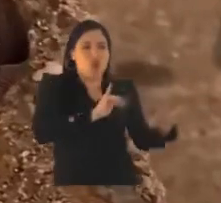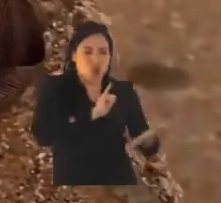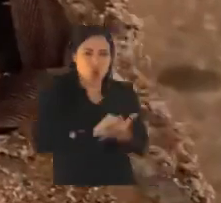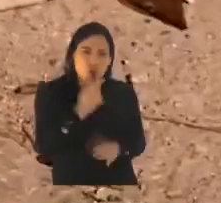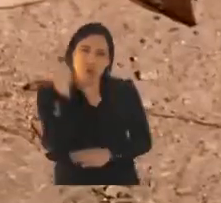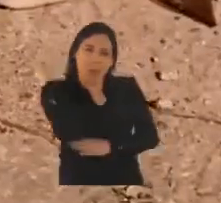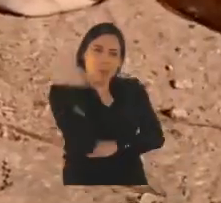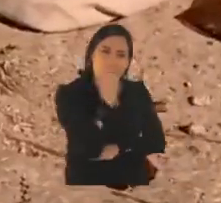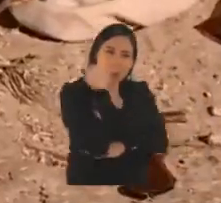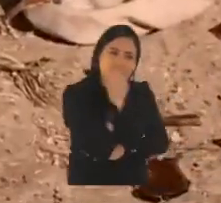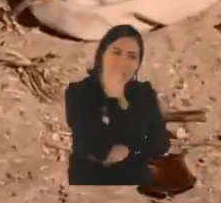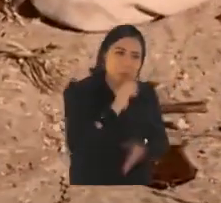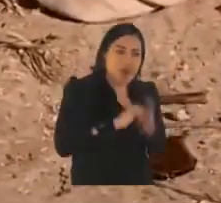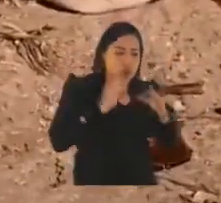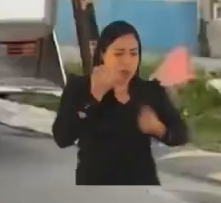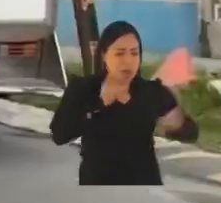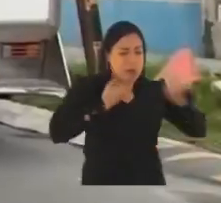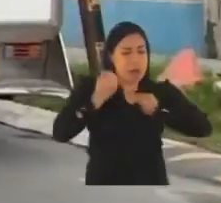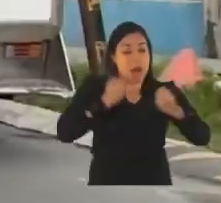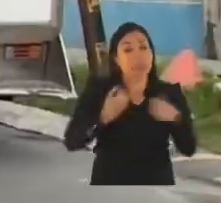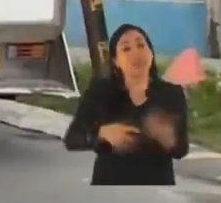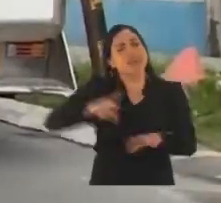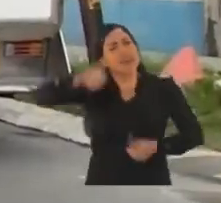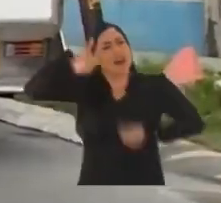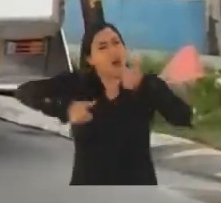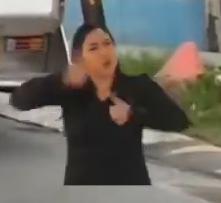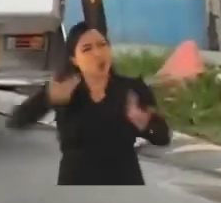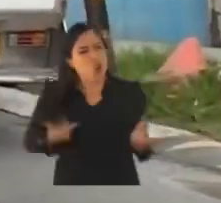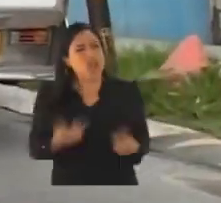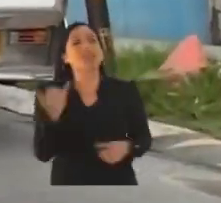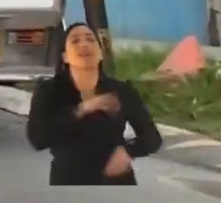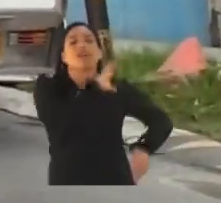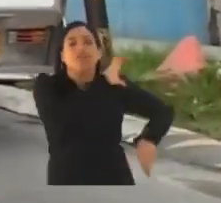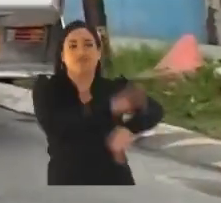arma blanca en diferentes partes del cuerpo. Las autoridades capturaron a dos personas.